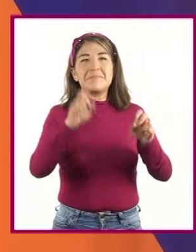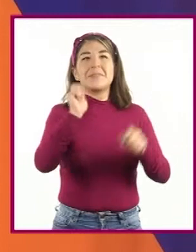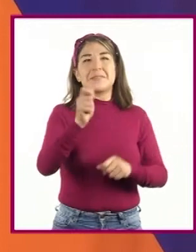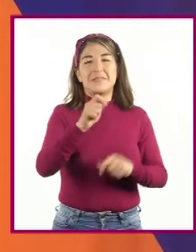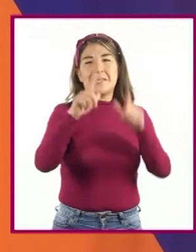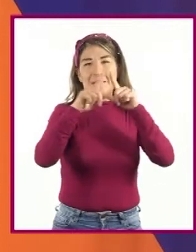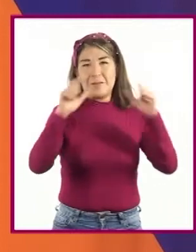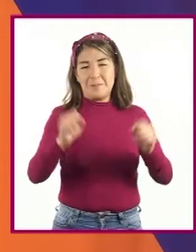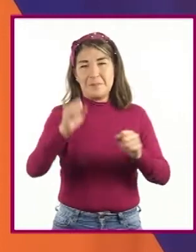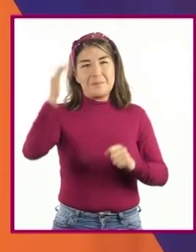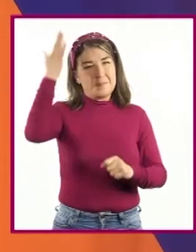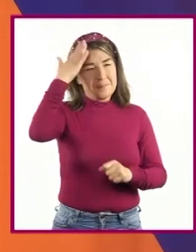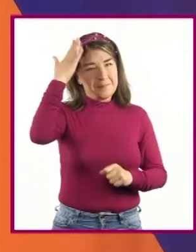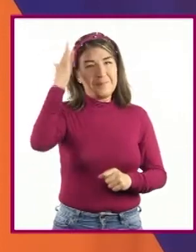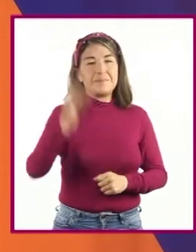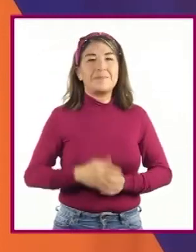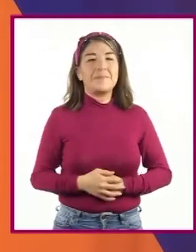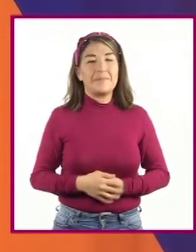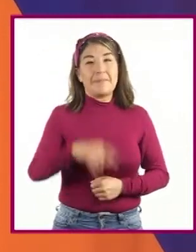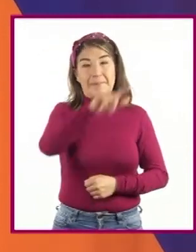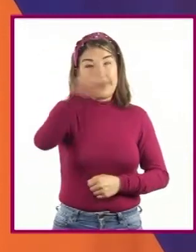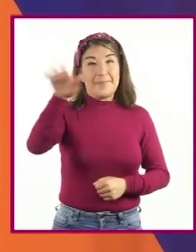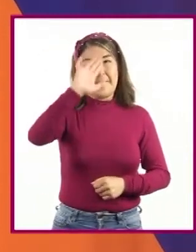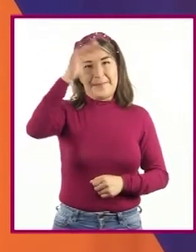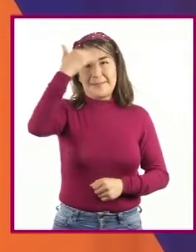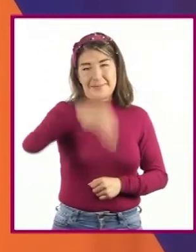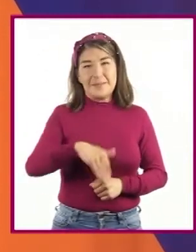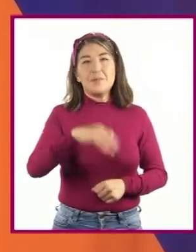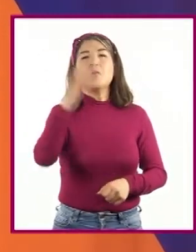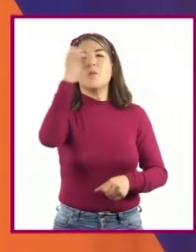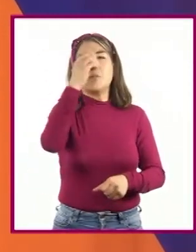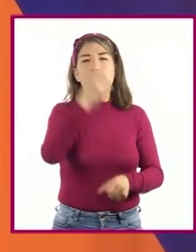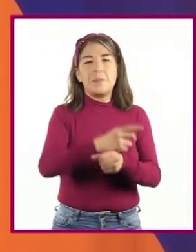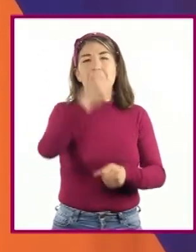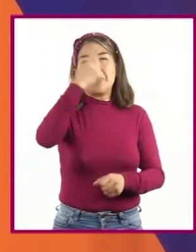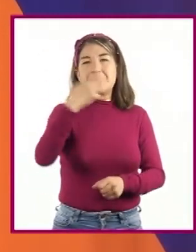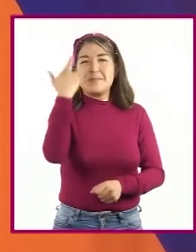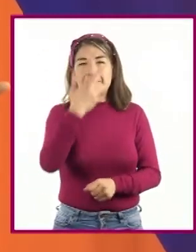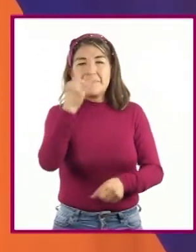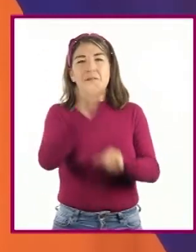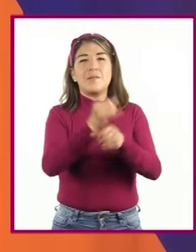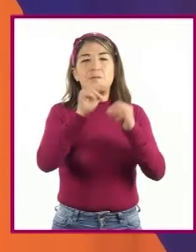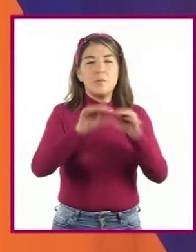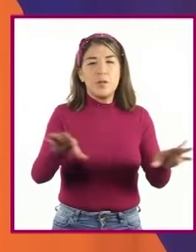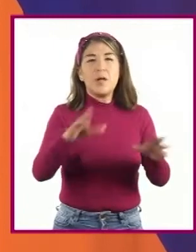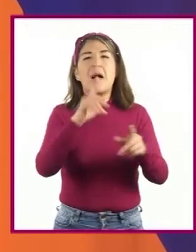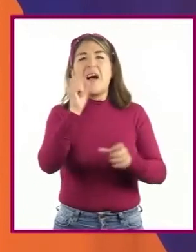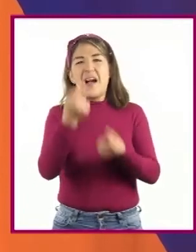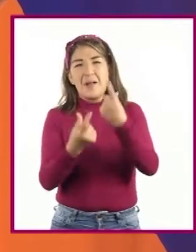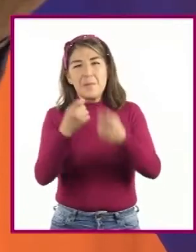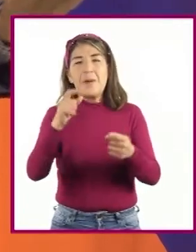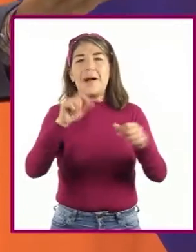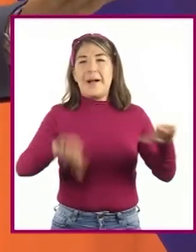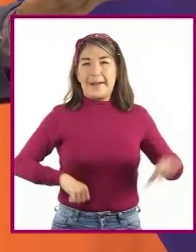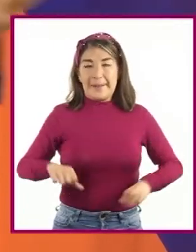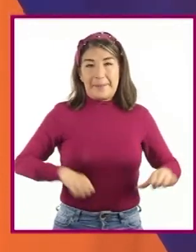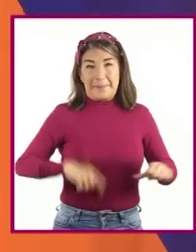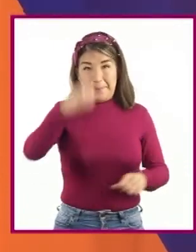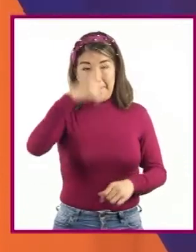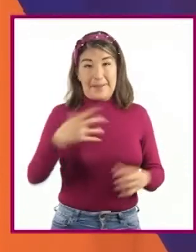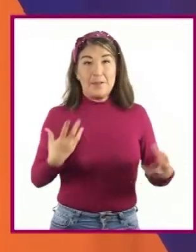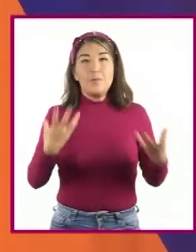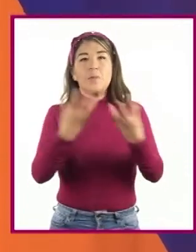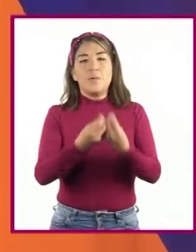Lengua Materna. Como ya lo saben, tendremos la oportunidad de revisar información y desarrollar algunas actividades para que